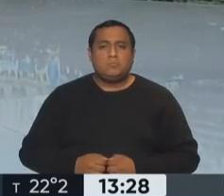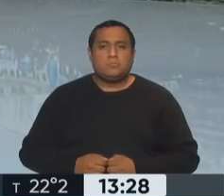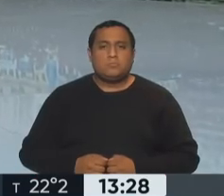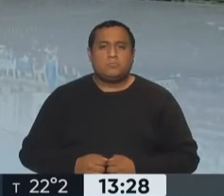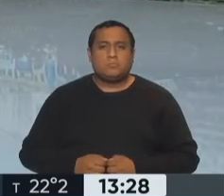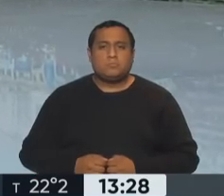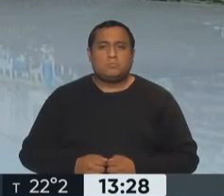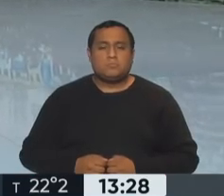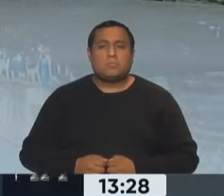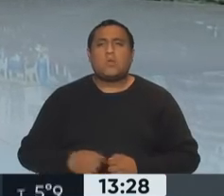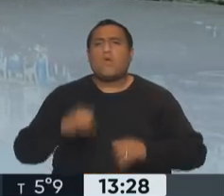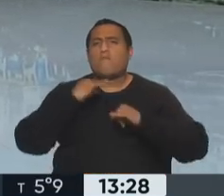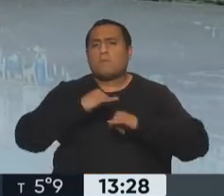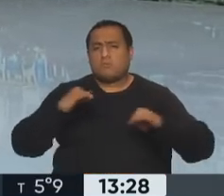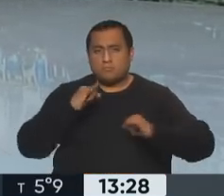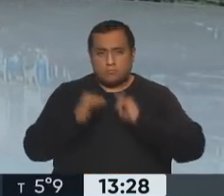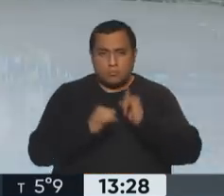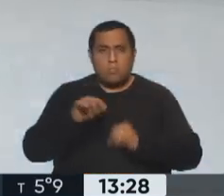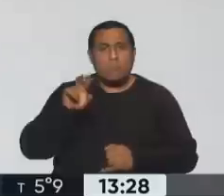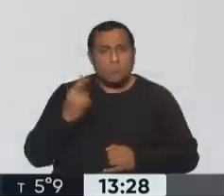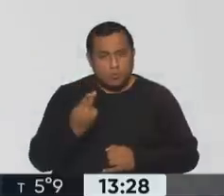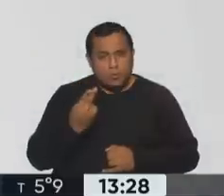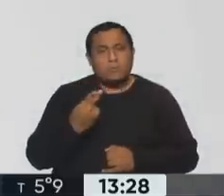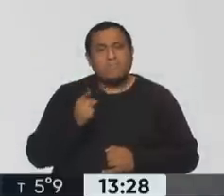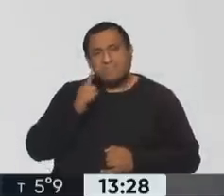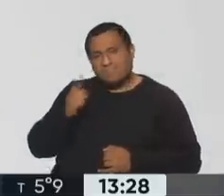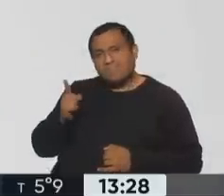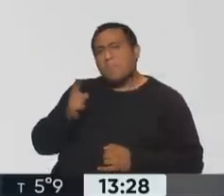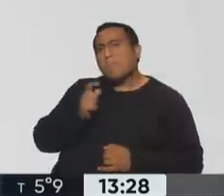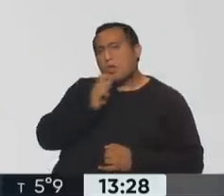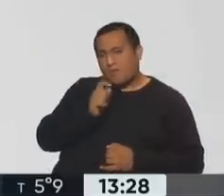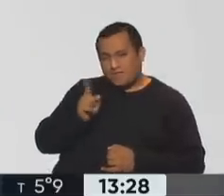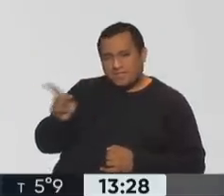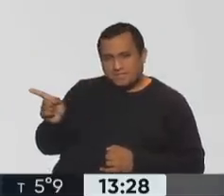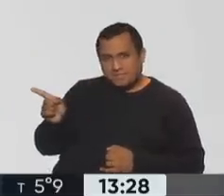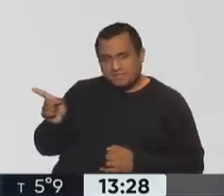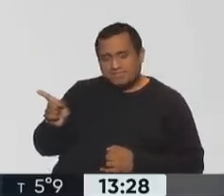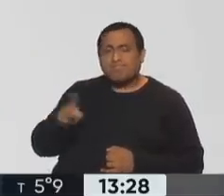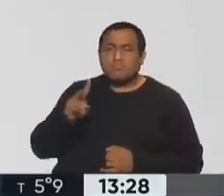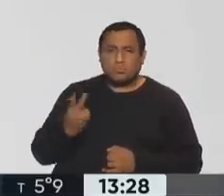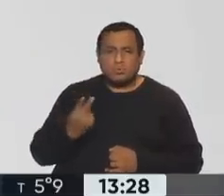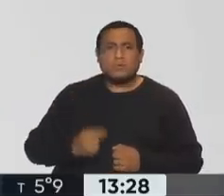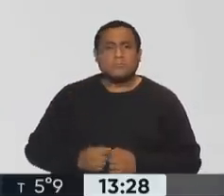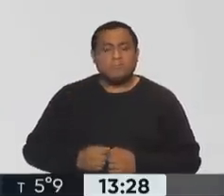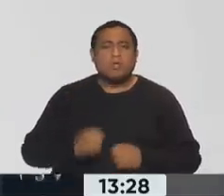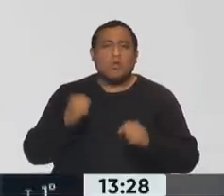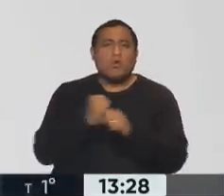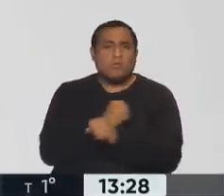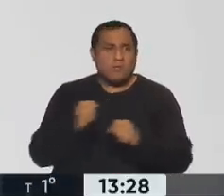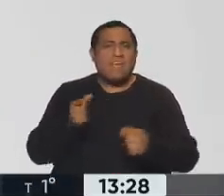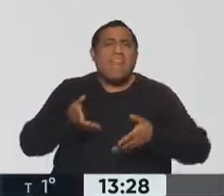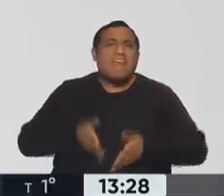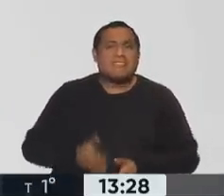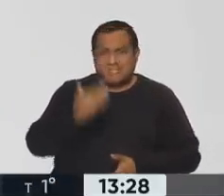bien la información de último momento falleció la periodista magdalena ruiz guiñazú exactamente está confirmado nació un